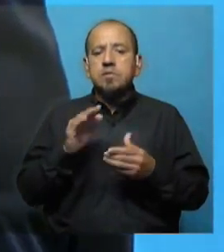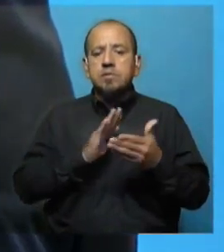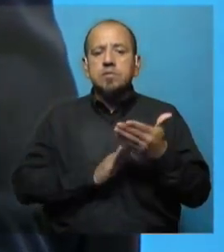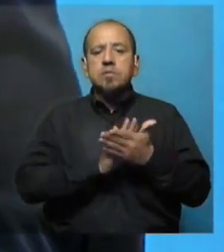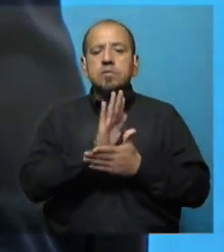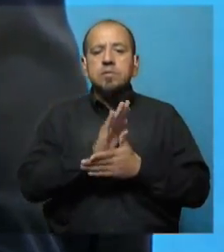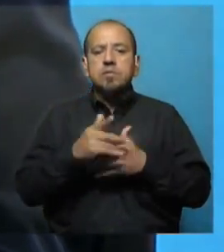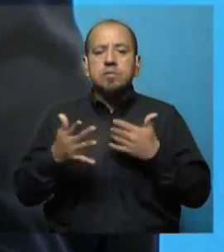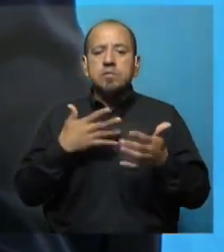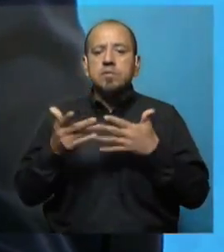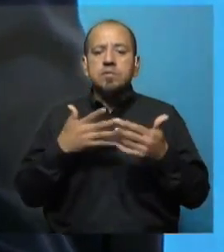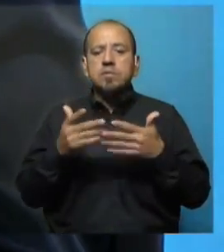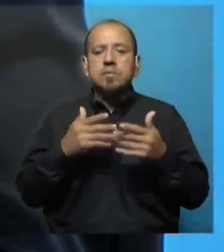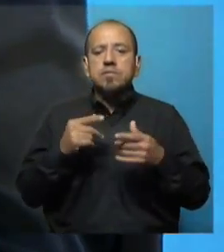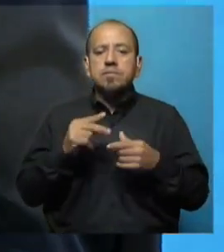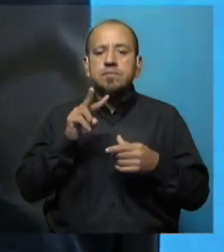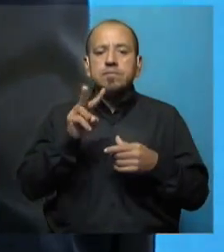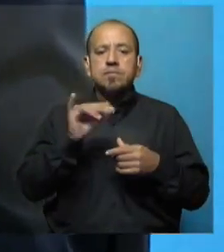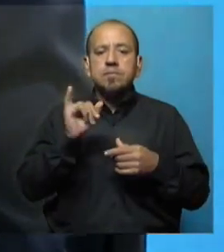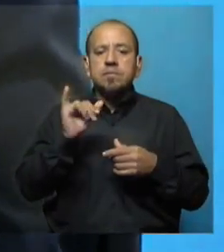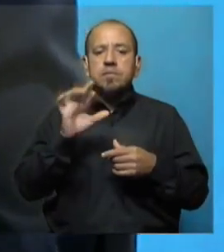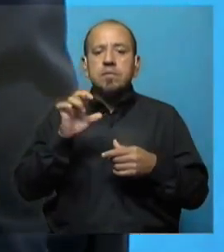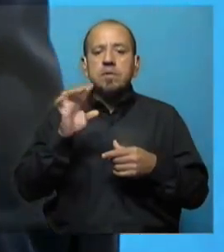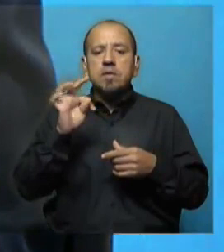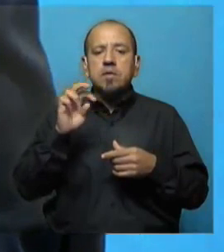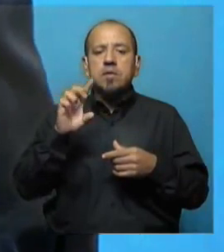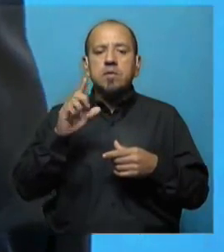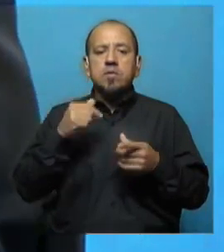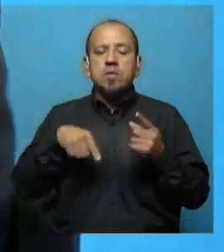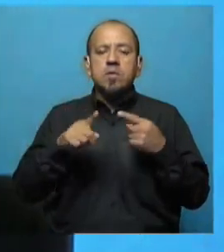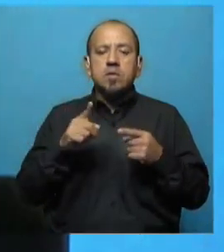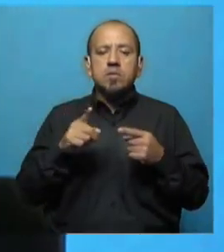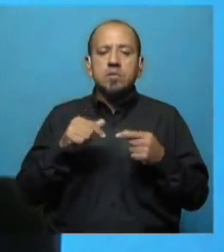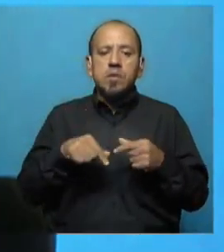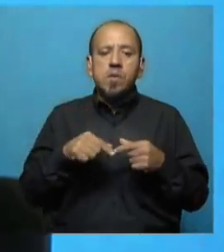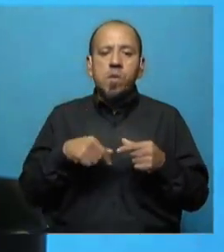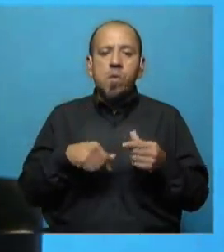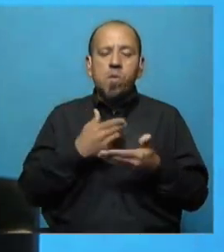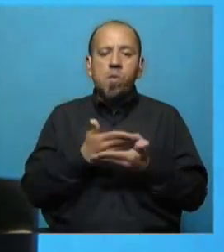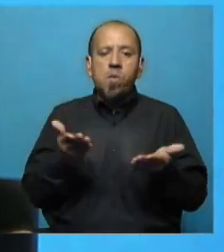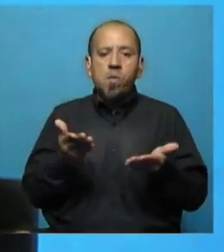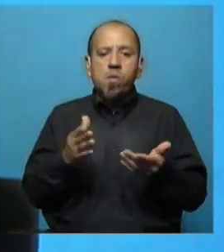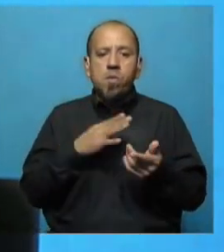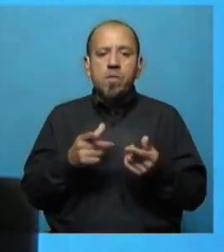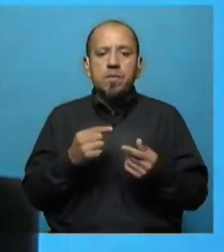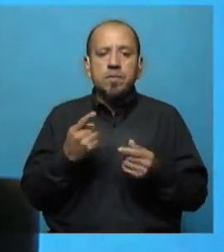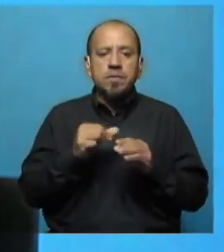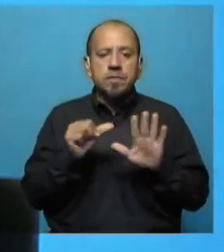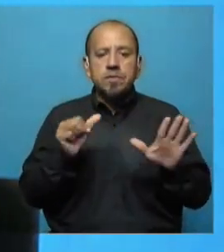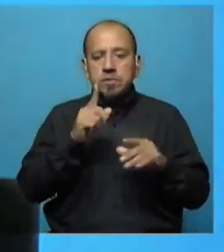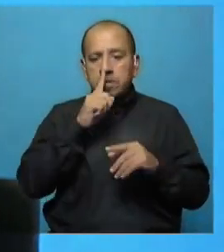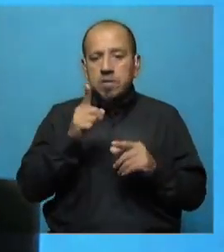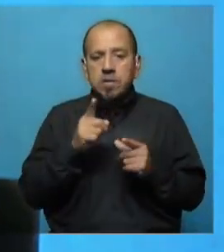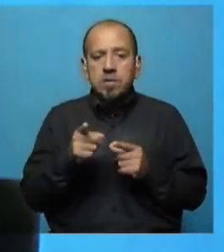feria virtual que estás Te estás haciendo con emprendedores que nació hace algunos años atrás y que hoy publicabas Bueno ha tenido como 16.000